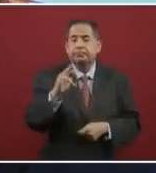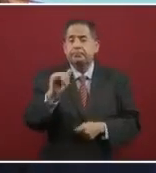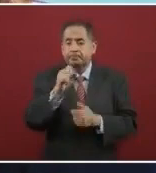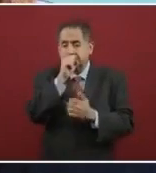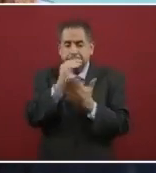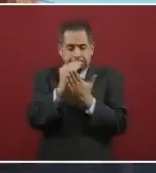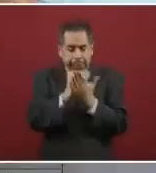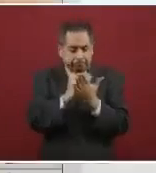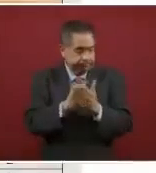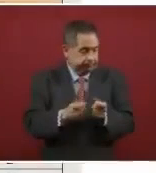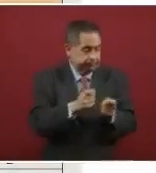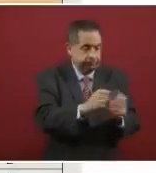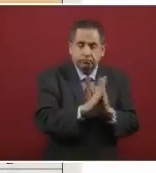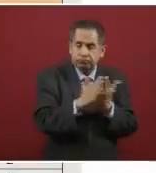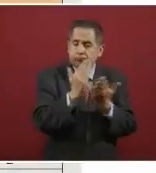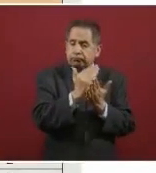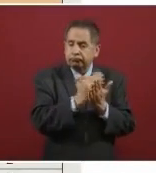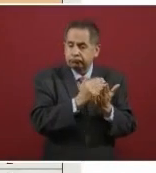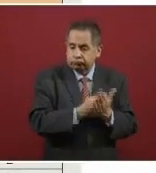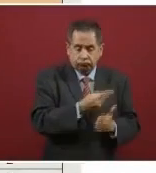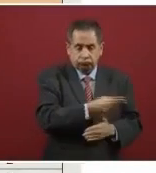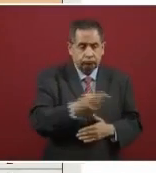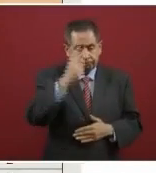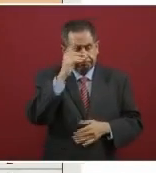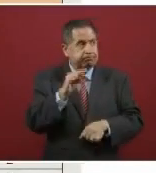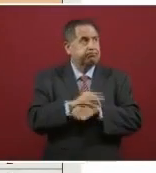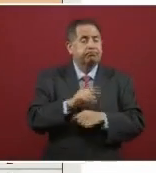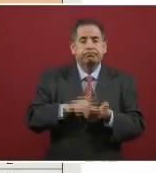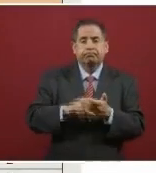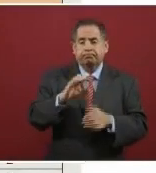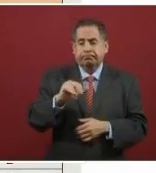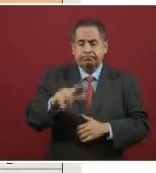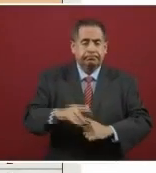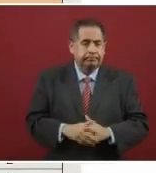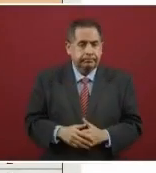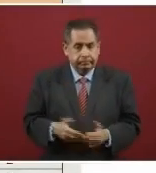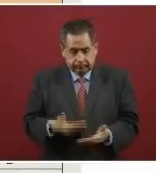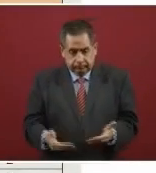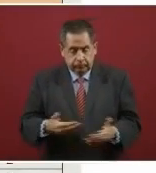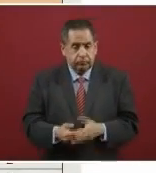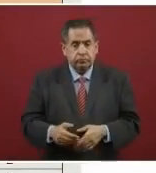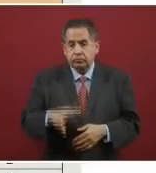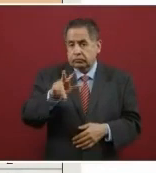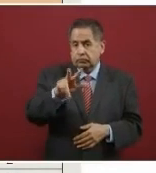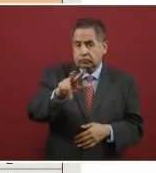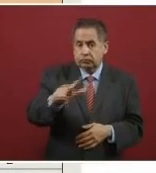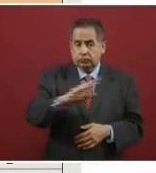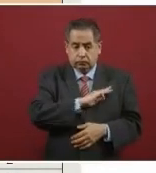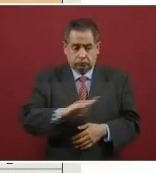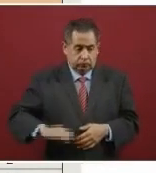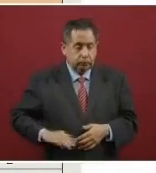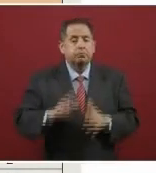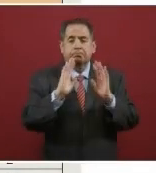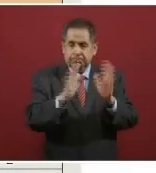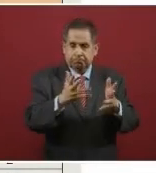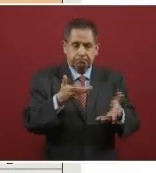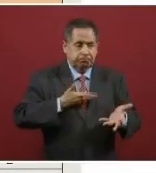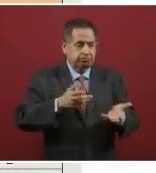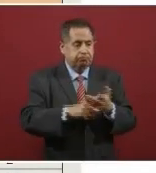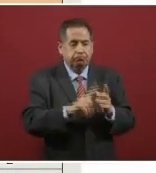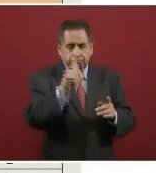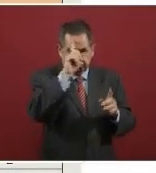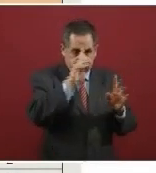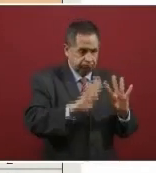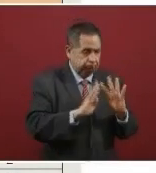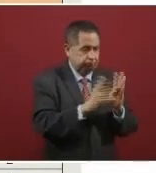titulares de protección civil. Tenemos actualmente 18 municipios que ya instalaron estos consejos de protección civil y tienen su